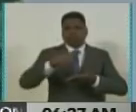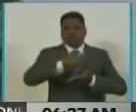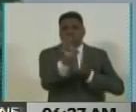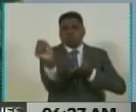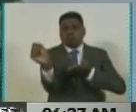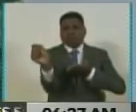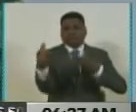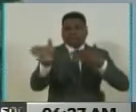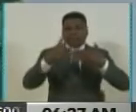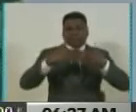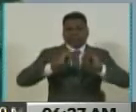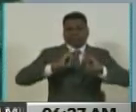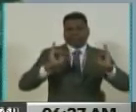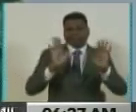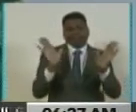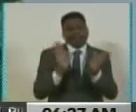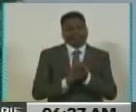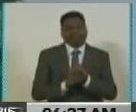primera etapa del diálogo había...